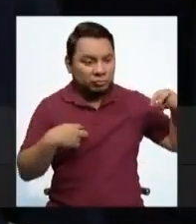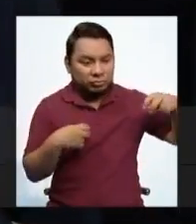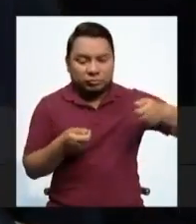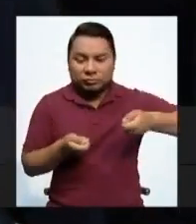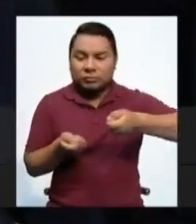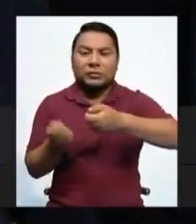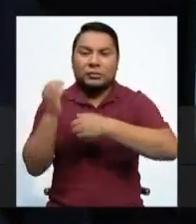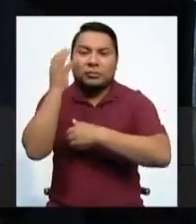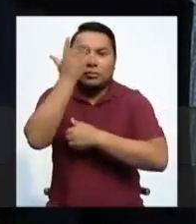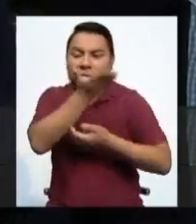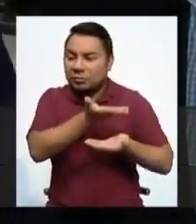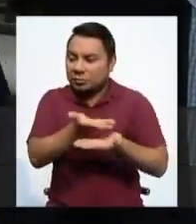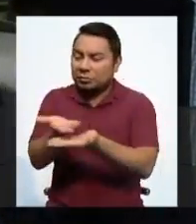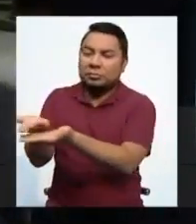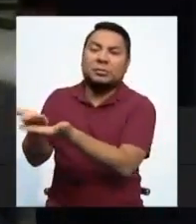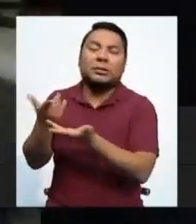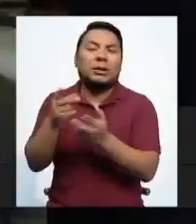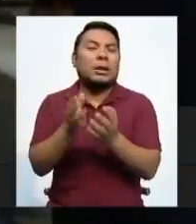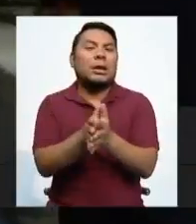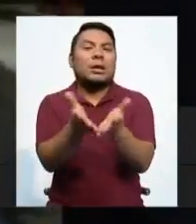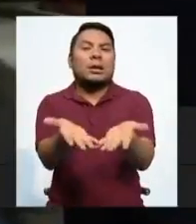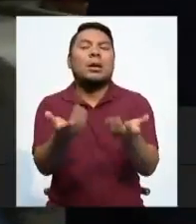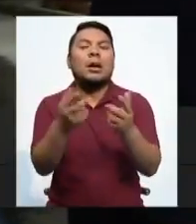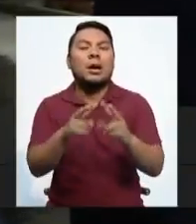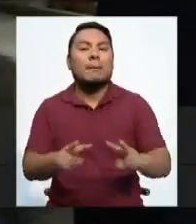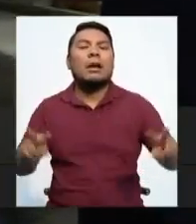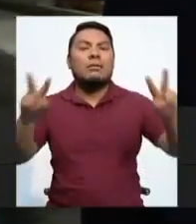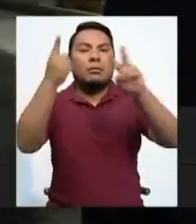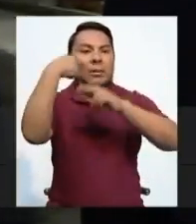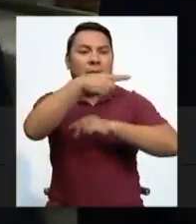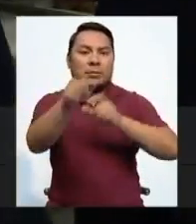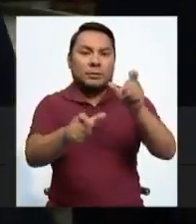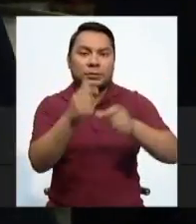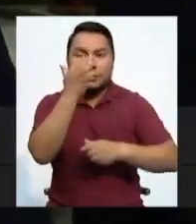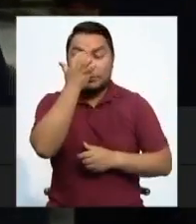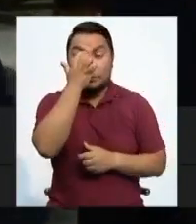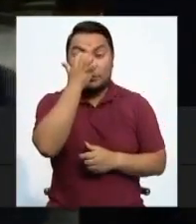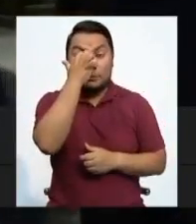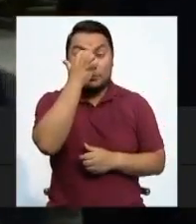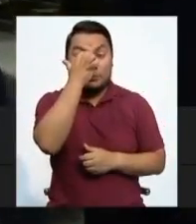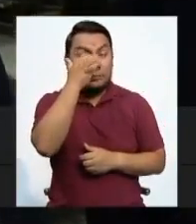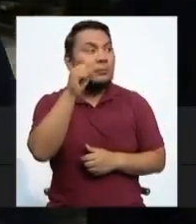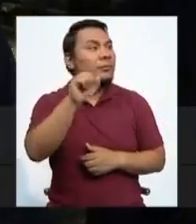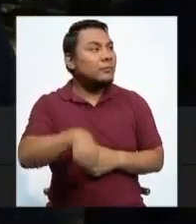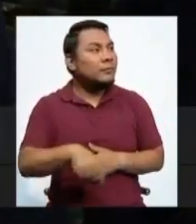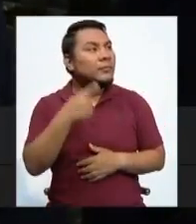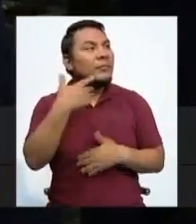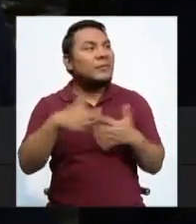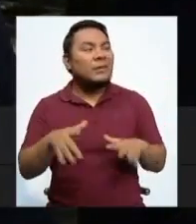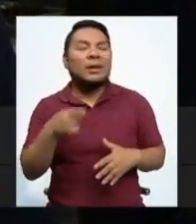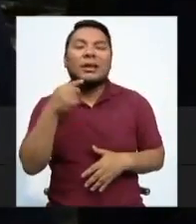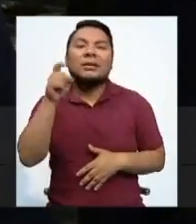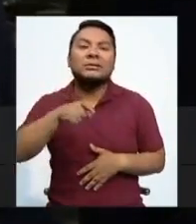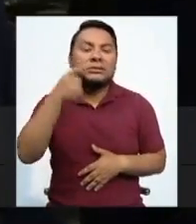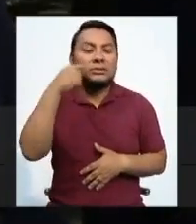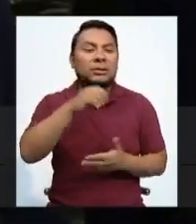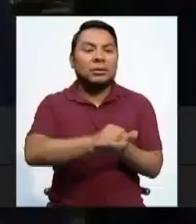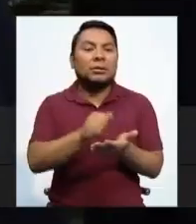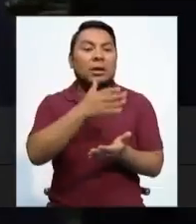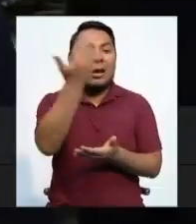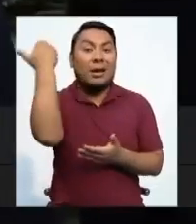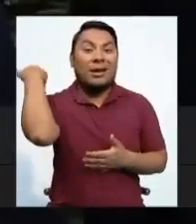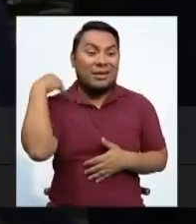muy hermosa, creo que le hubiera dado un gran valor a la ciudad, ¿no? Sí, sí, o sea, se le ha tenido que quitar toda esa área